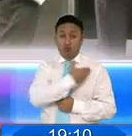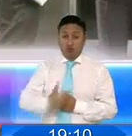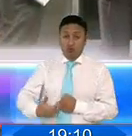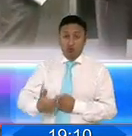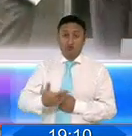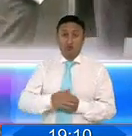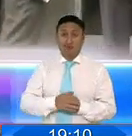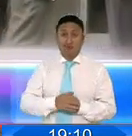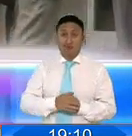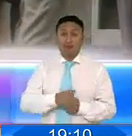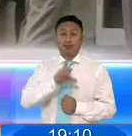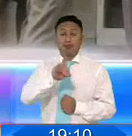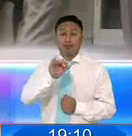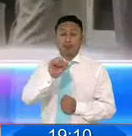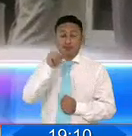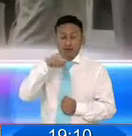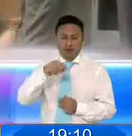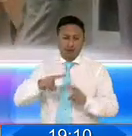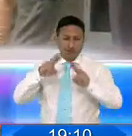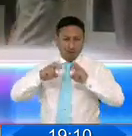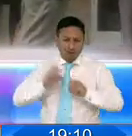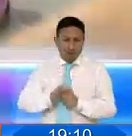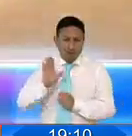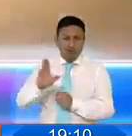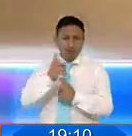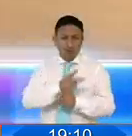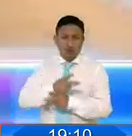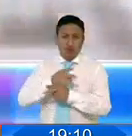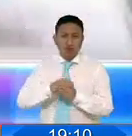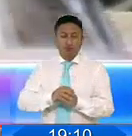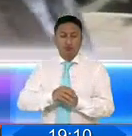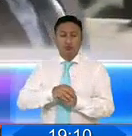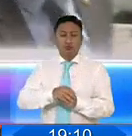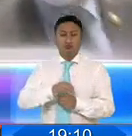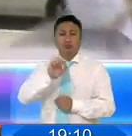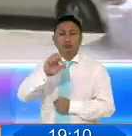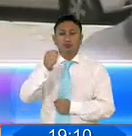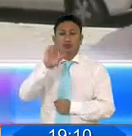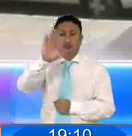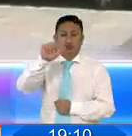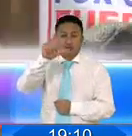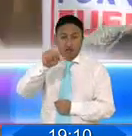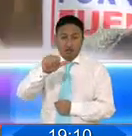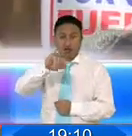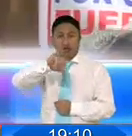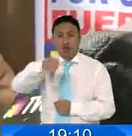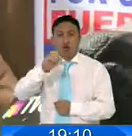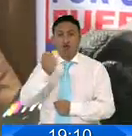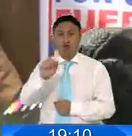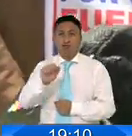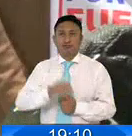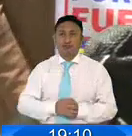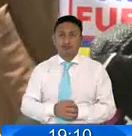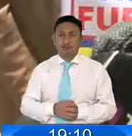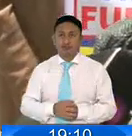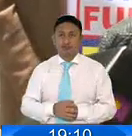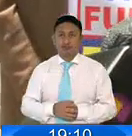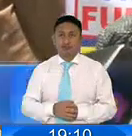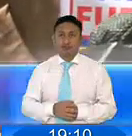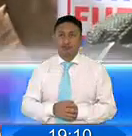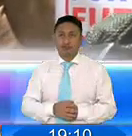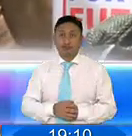Consejo Nacional Electoral, Diana Tamaín, y los consejeros Estela Cero y José Cabrera. Hay